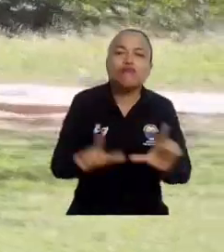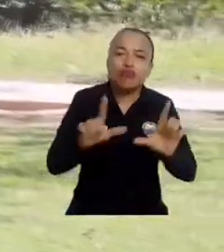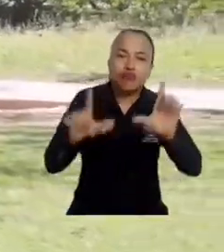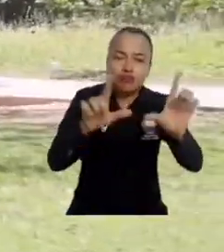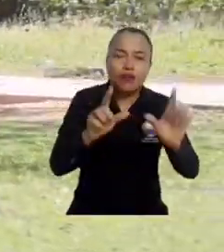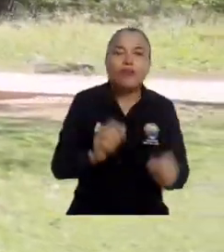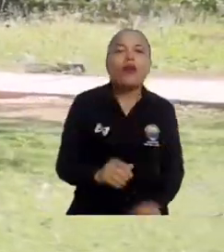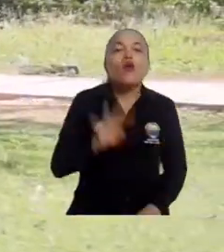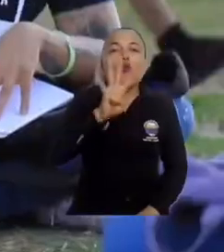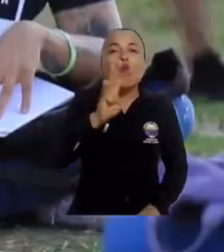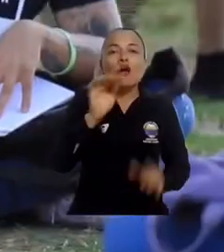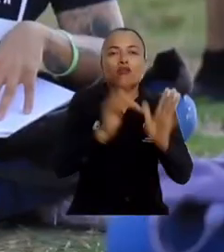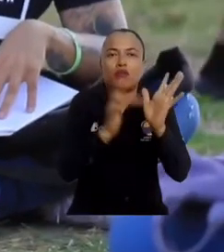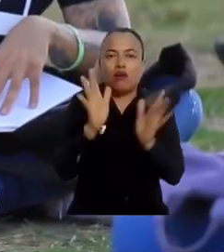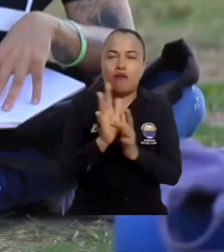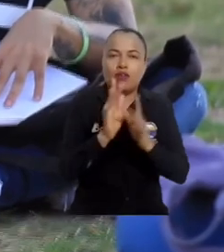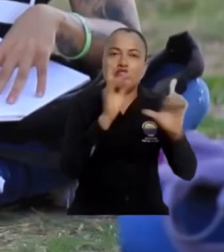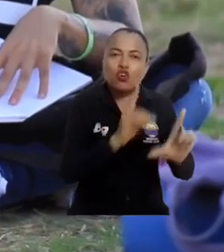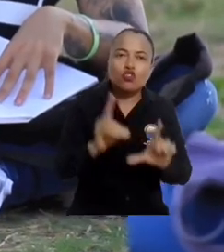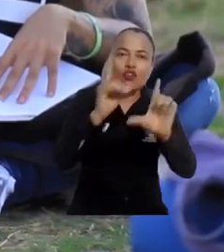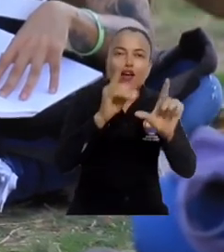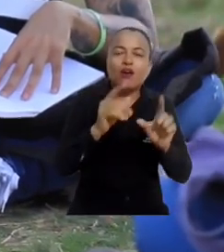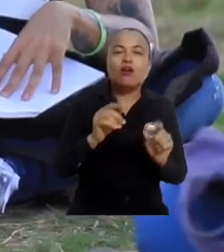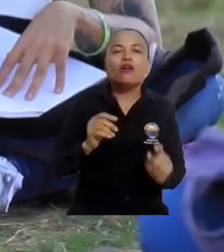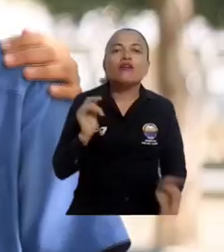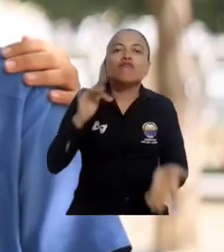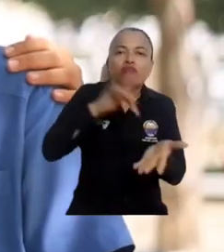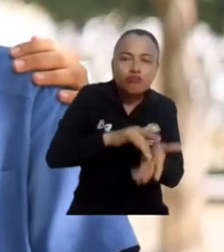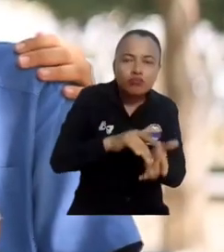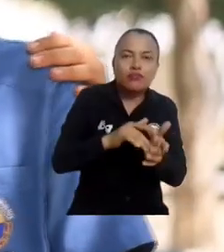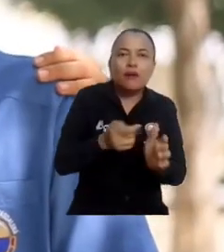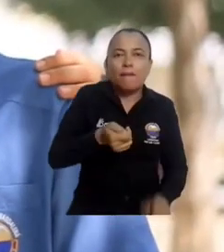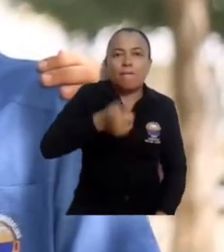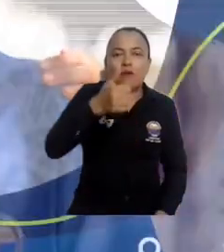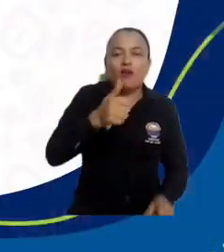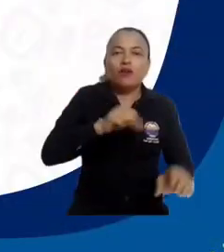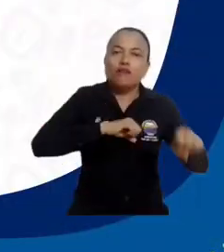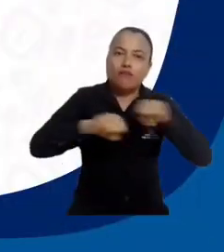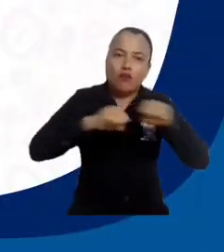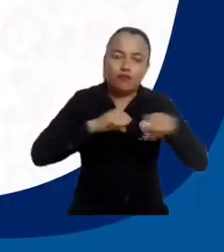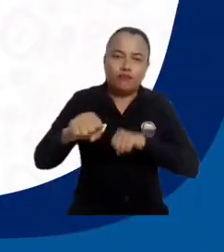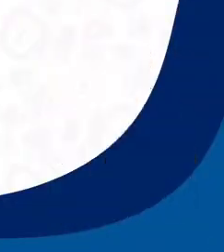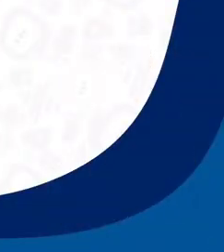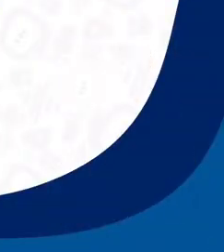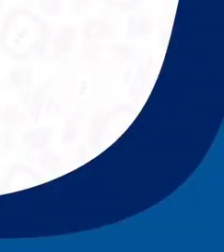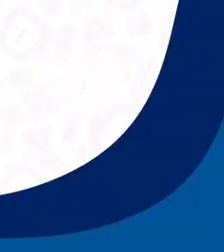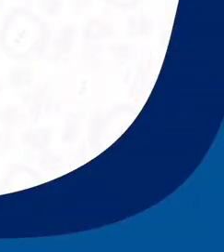posgrado y hasta el 4 de abril para becas de doctorado y estancias cortas y de movilidad.